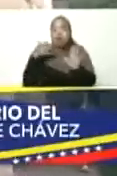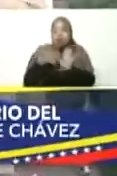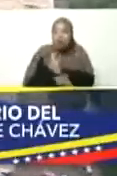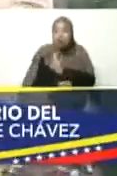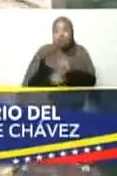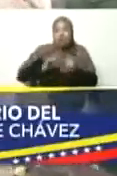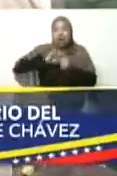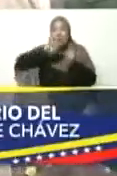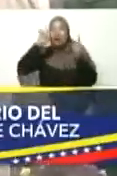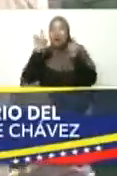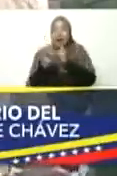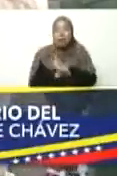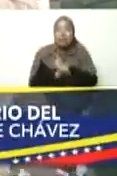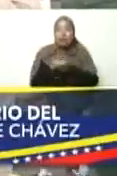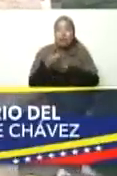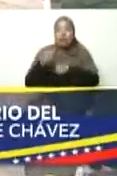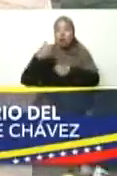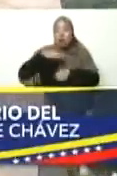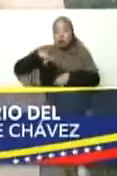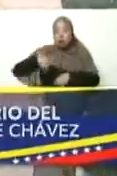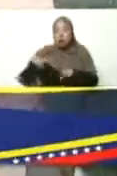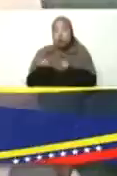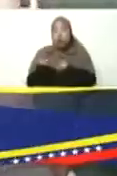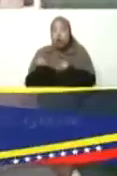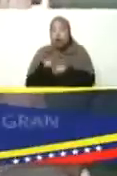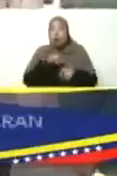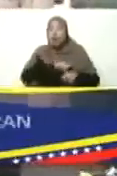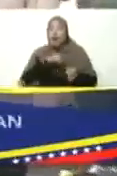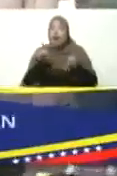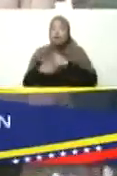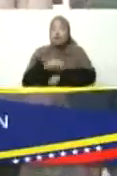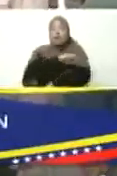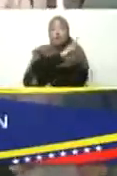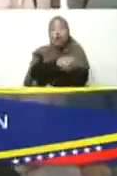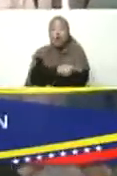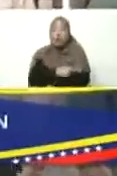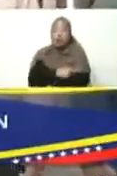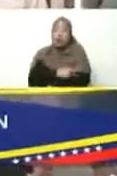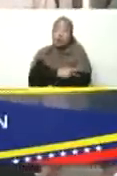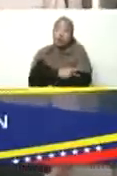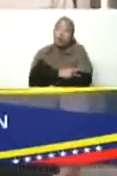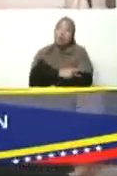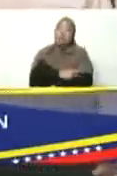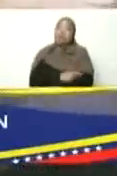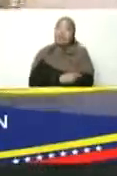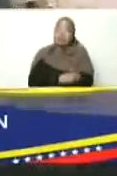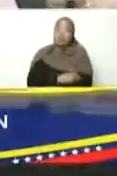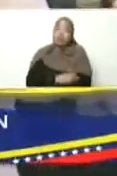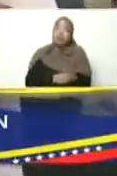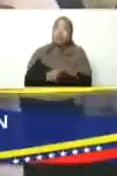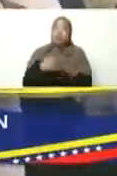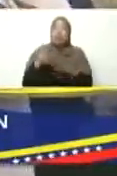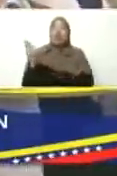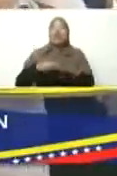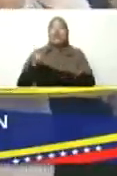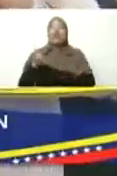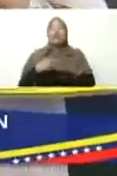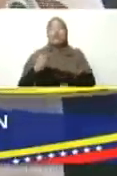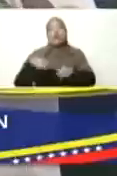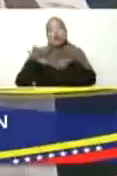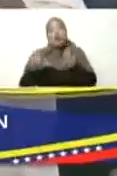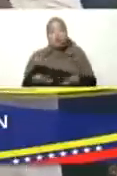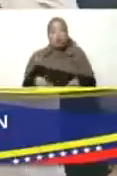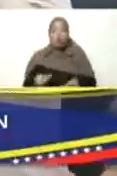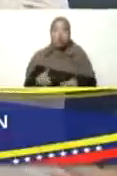Unión Comunera es una gran fuerza transformadora para lo que tú dices, Ángel, para que ninguna comuna se quede